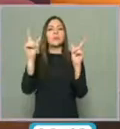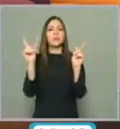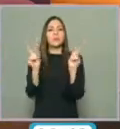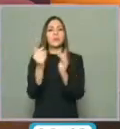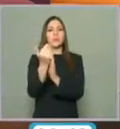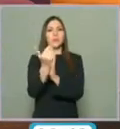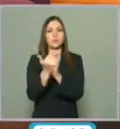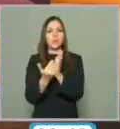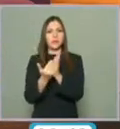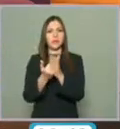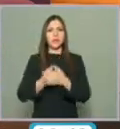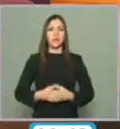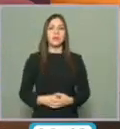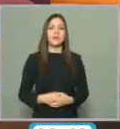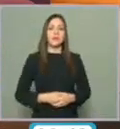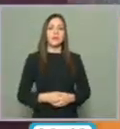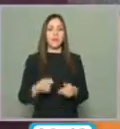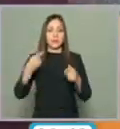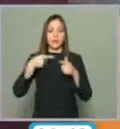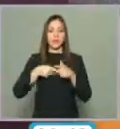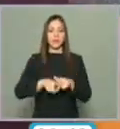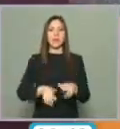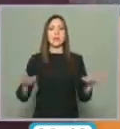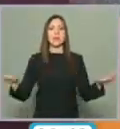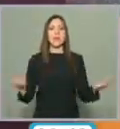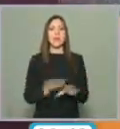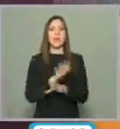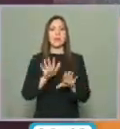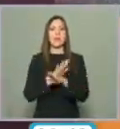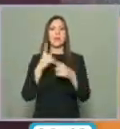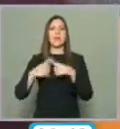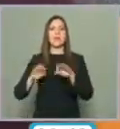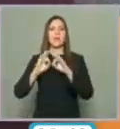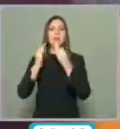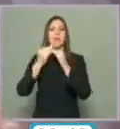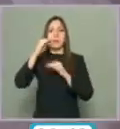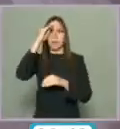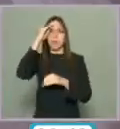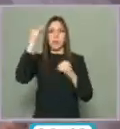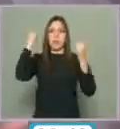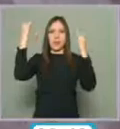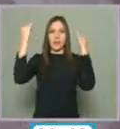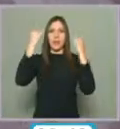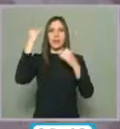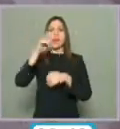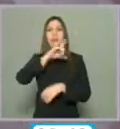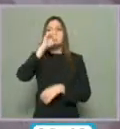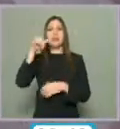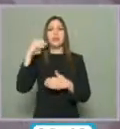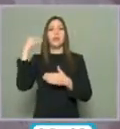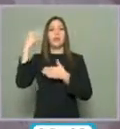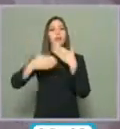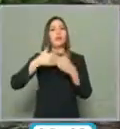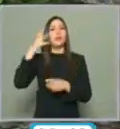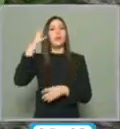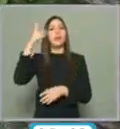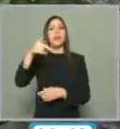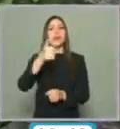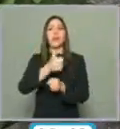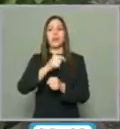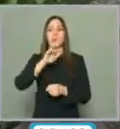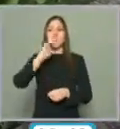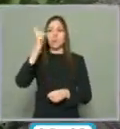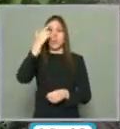Y empieza un movimiento social y un cambio de las ideologías y las perspectivas. Todavía nos tocó, a lo mejor a ustedes, sus abuelos, les tocó que, yo recuerdo que